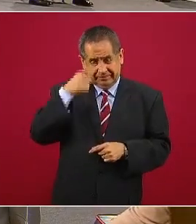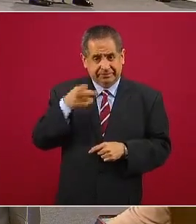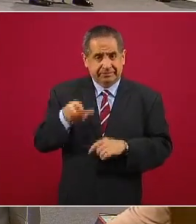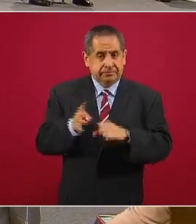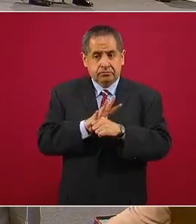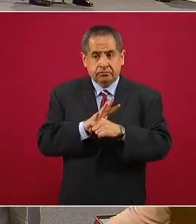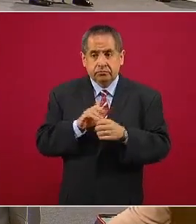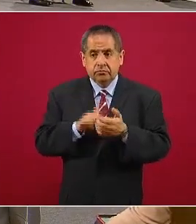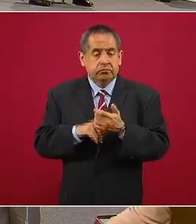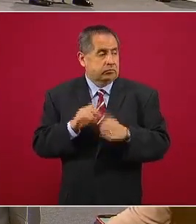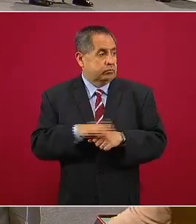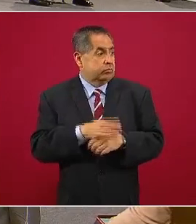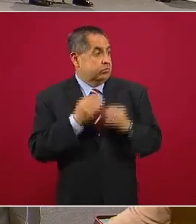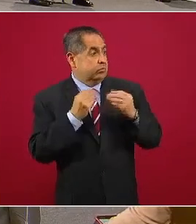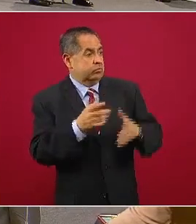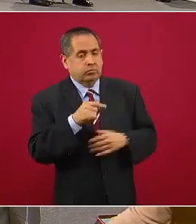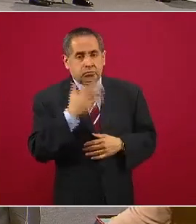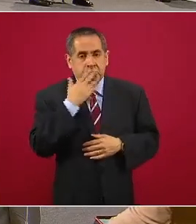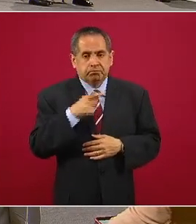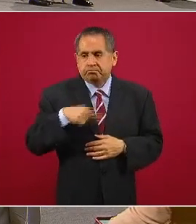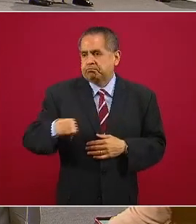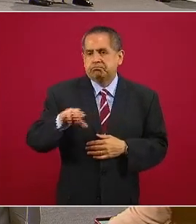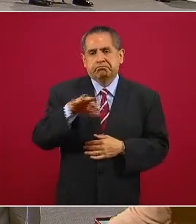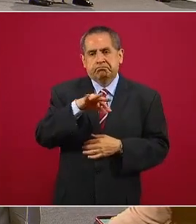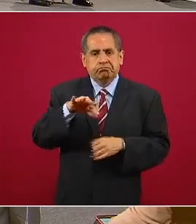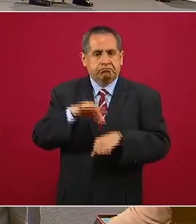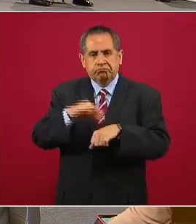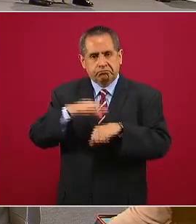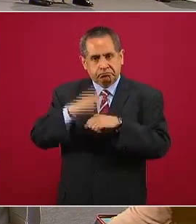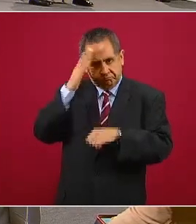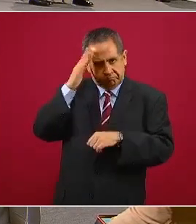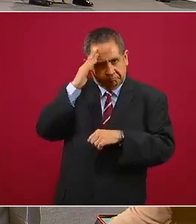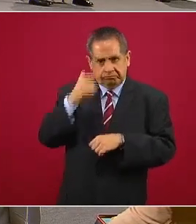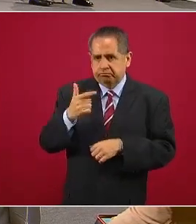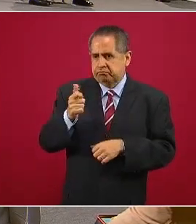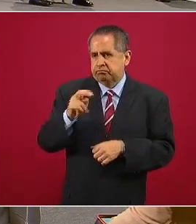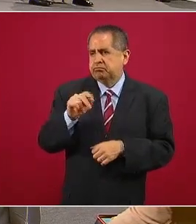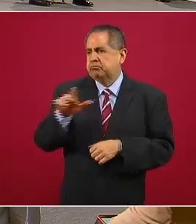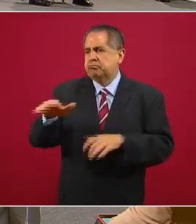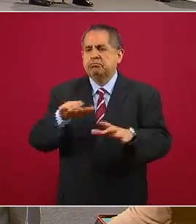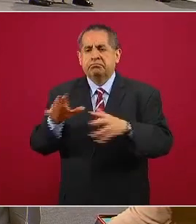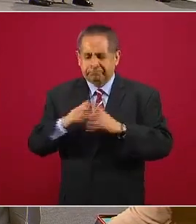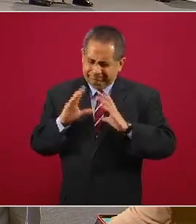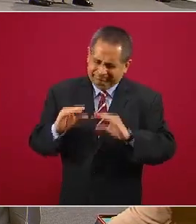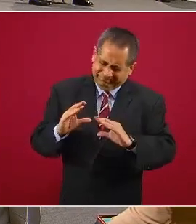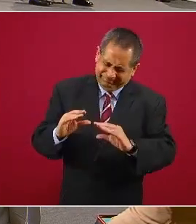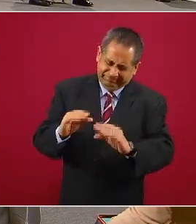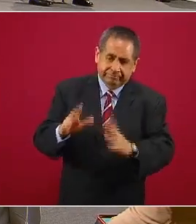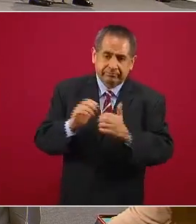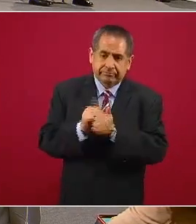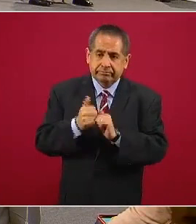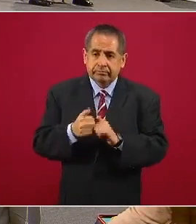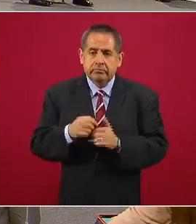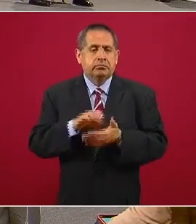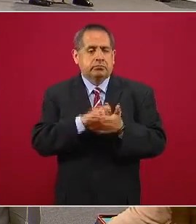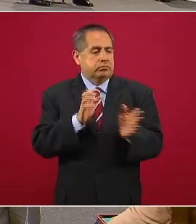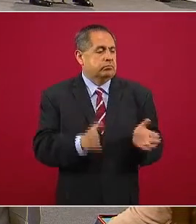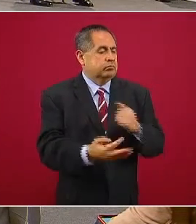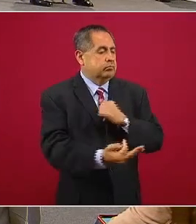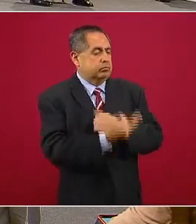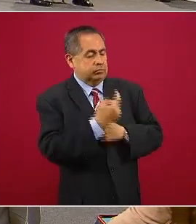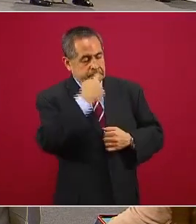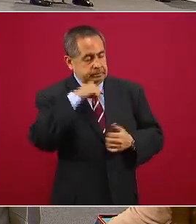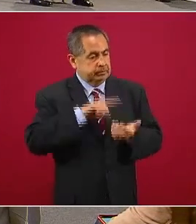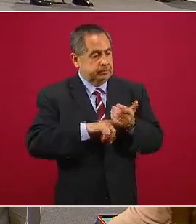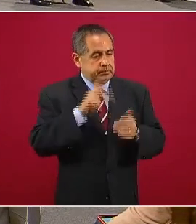se contaba con los especialistas, porque se puede tener el ventilador, que es importante, pero ¿quién